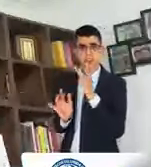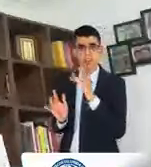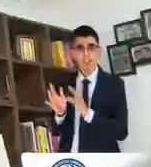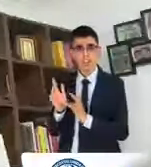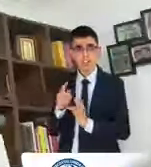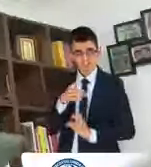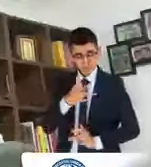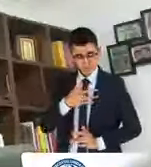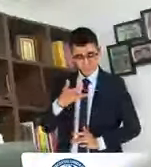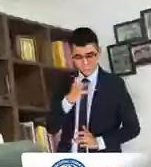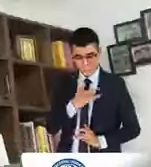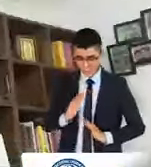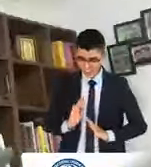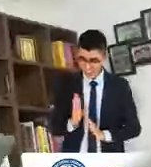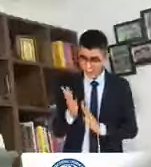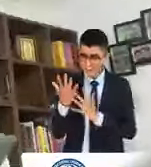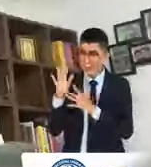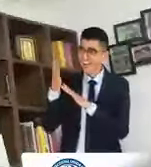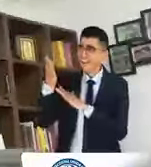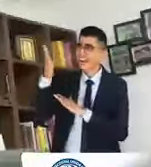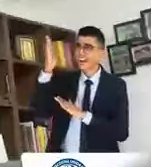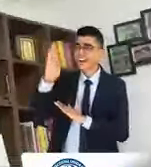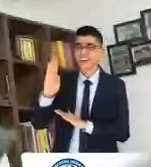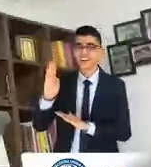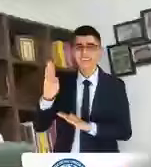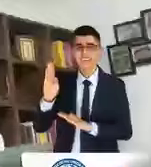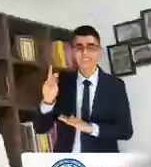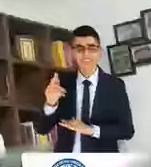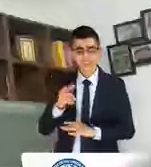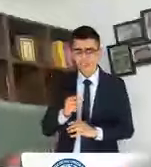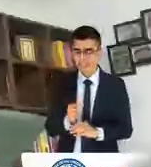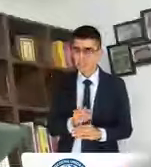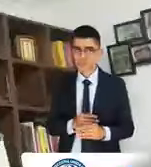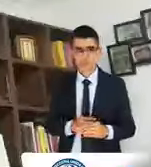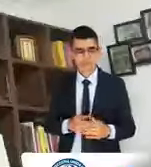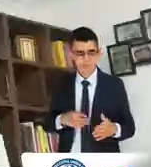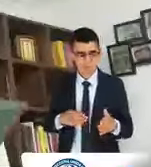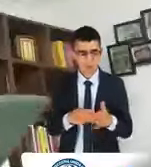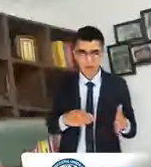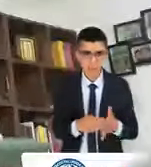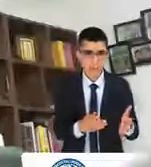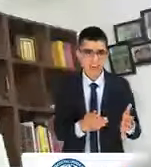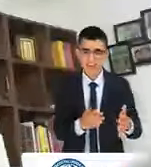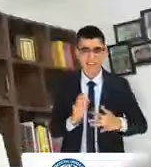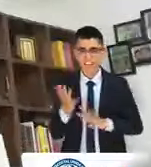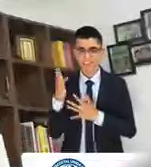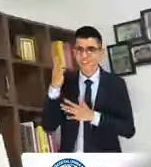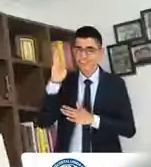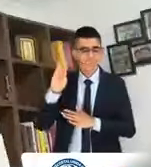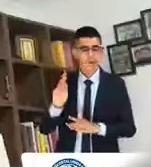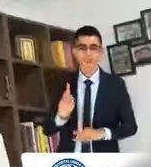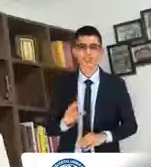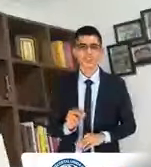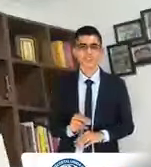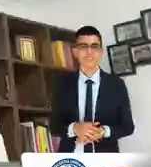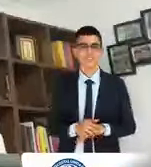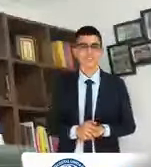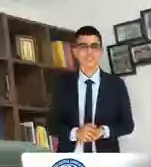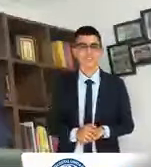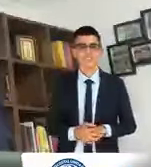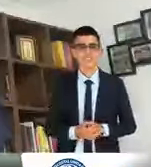que me alaben, sino al contrario. Deténganme que no puedo parar de alabar al Señor. Él ha sido muy bueno. Había un